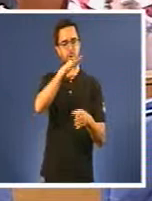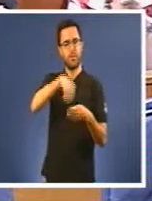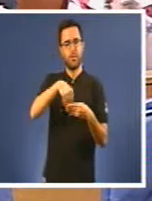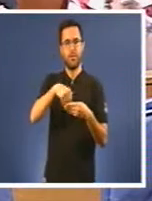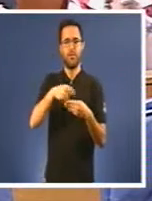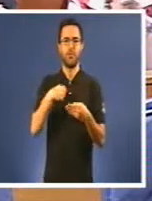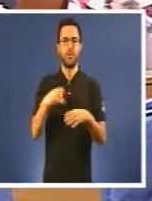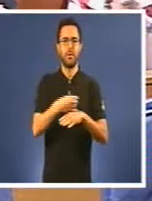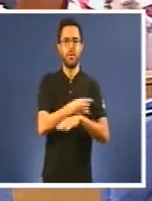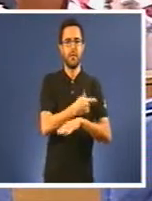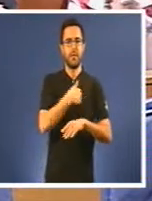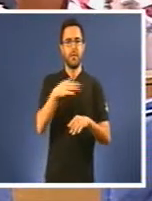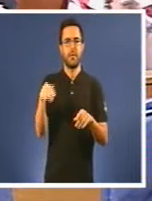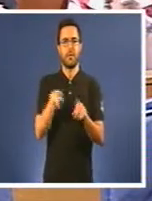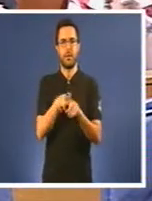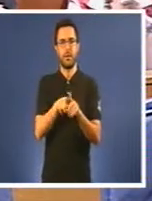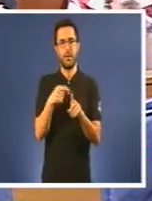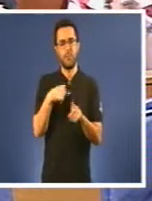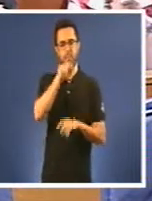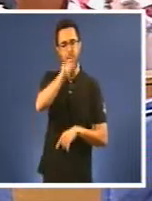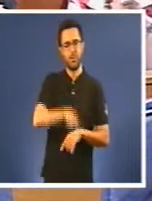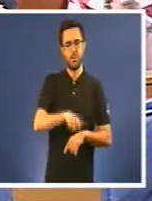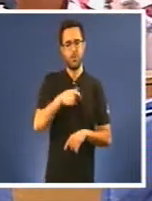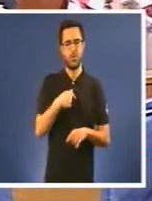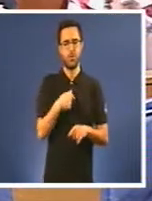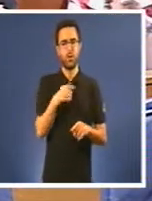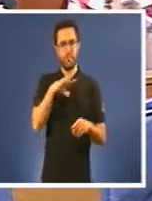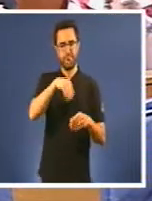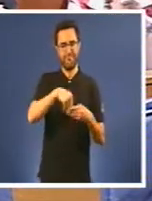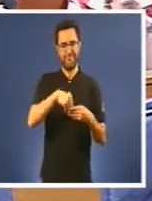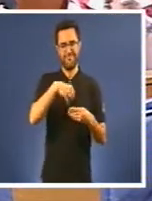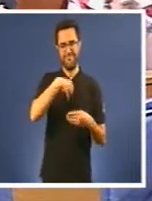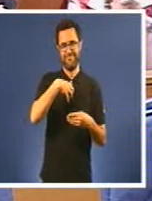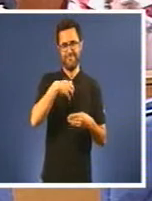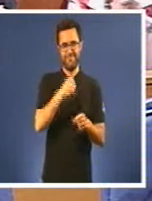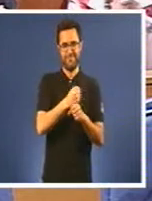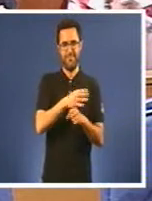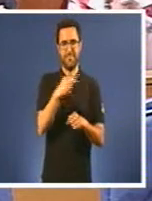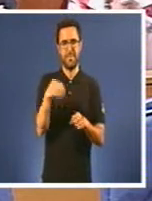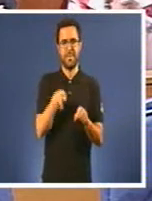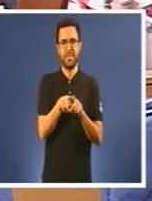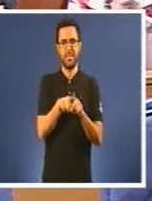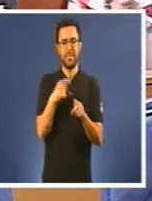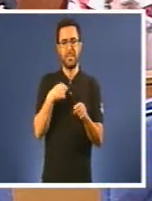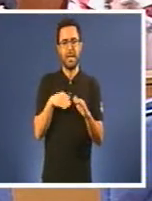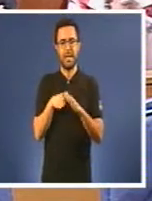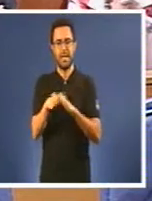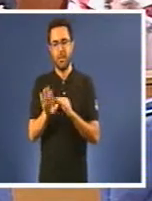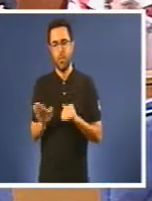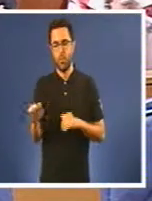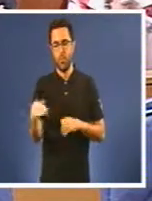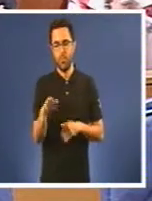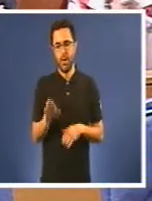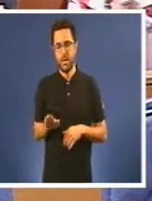del interventor, lo que motivó la no aplicación del freno de forma adecuada para reducir la velocidad antes de la entrada a dicha curva,